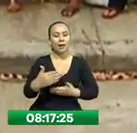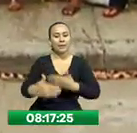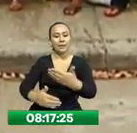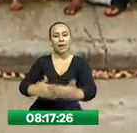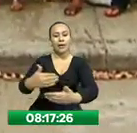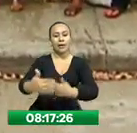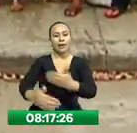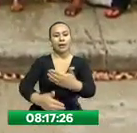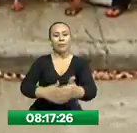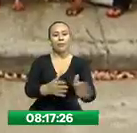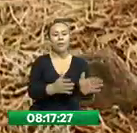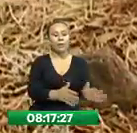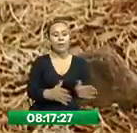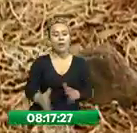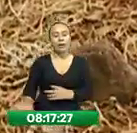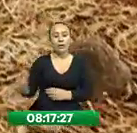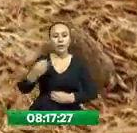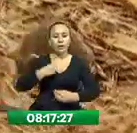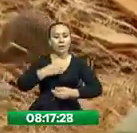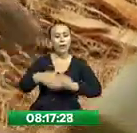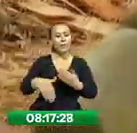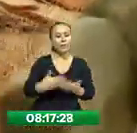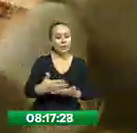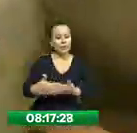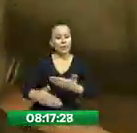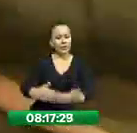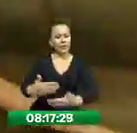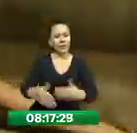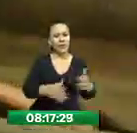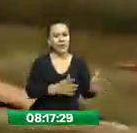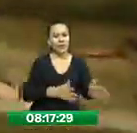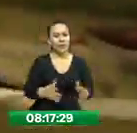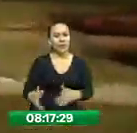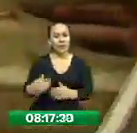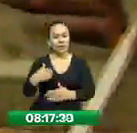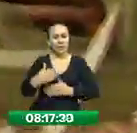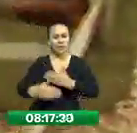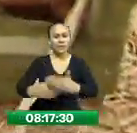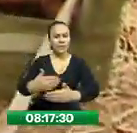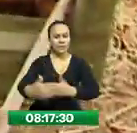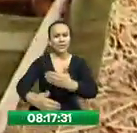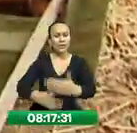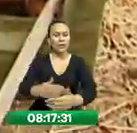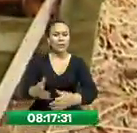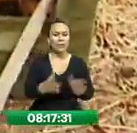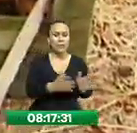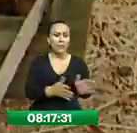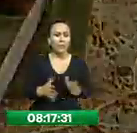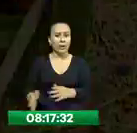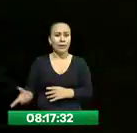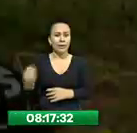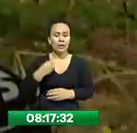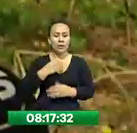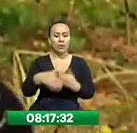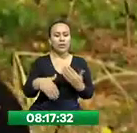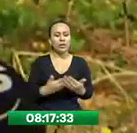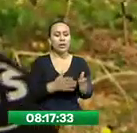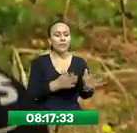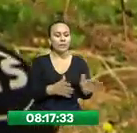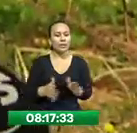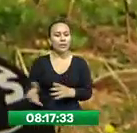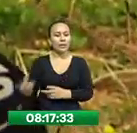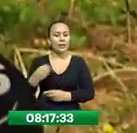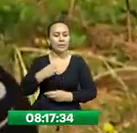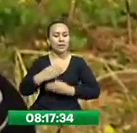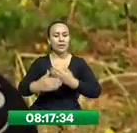las autoridades. Dicen que no existe ningún tipo de patrullaje en la zona. Estamos inseguro aquí, en este